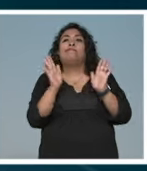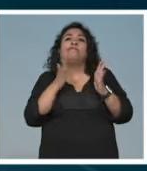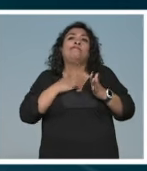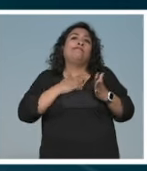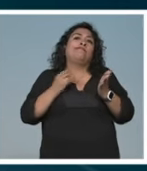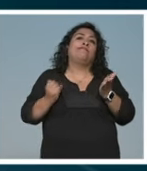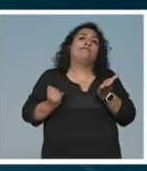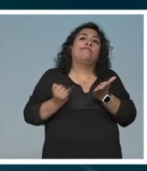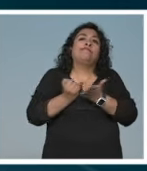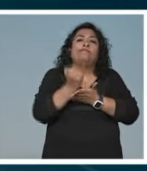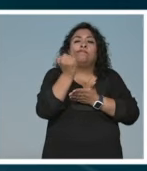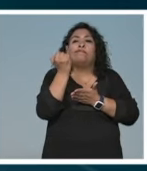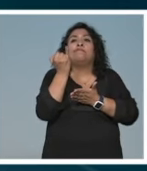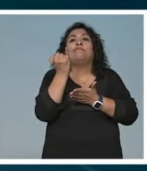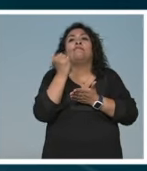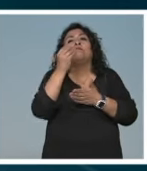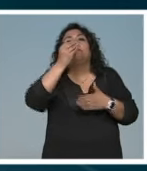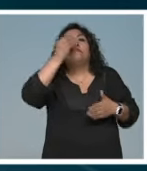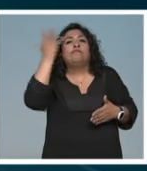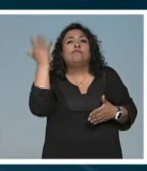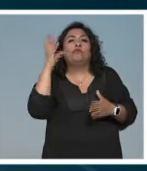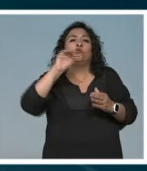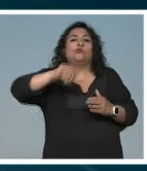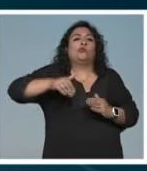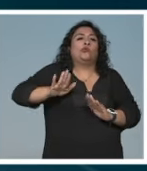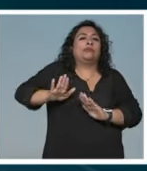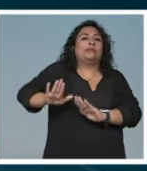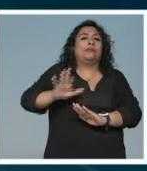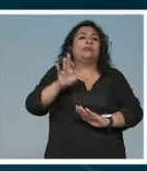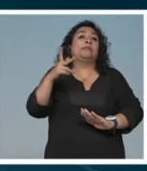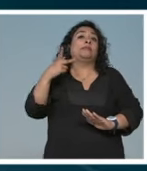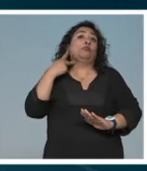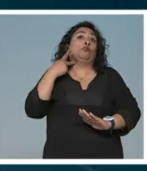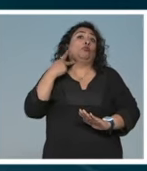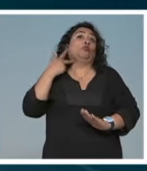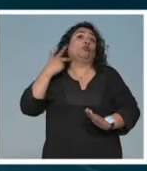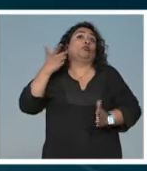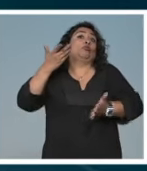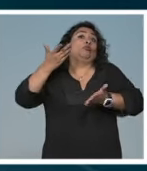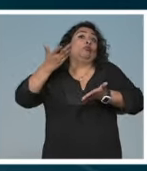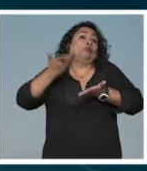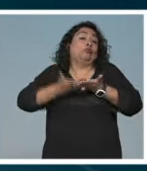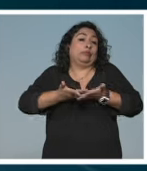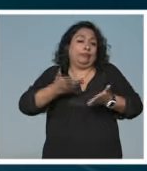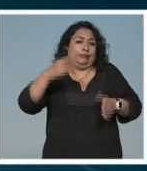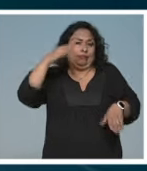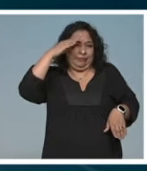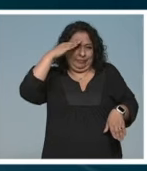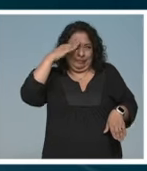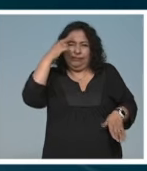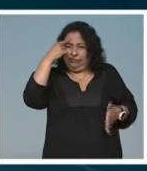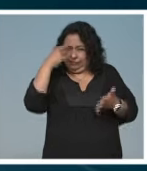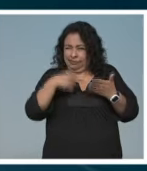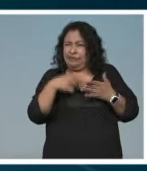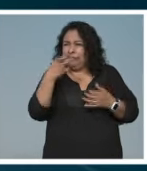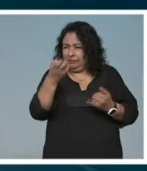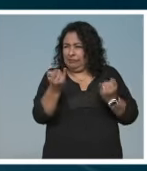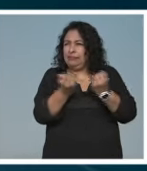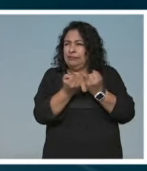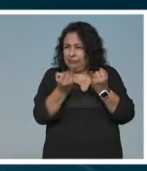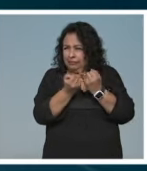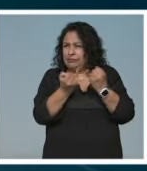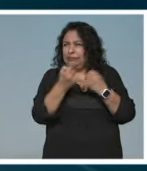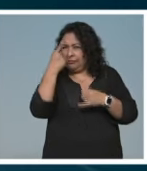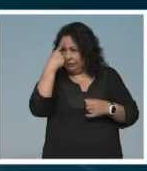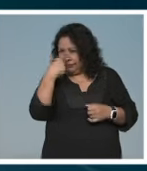decidimos guardar o olvidar en términos de política de la memoria, ¿no? Entonces creo que va a ser un espacio también